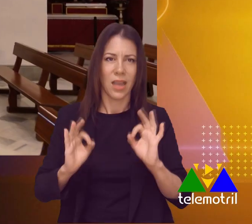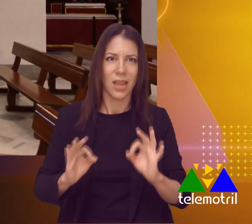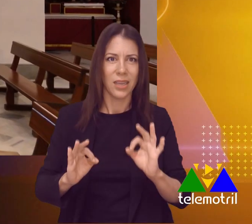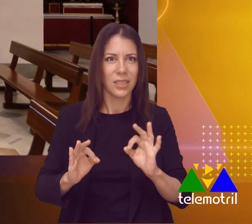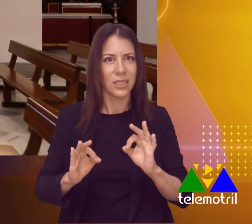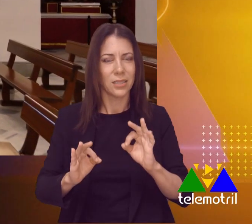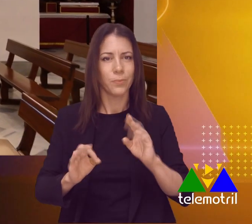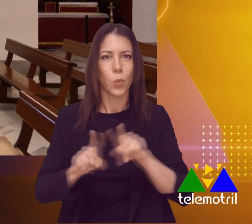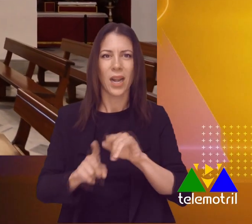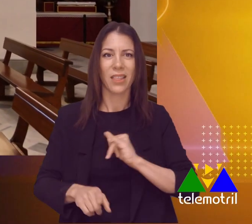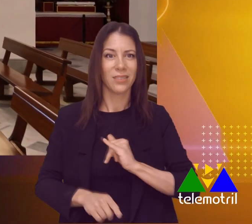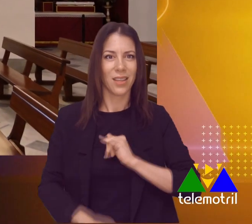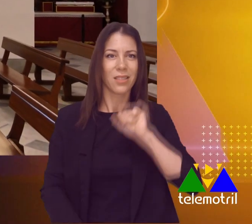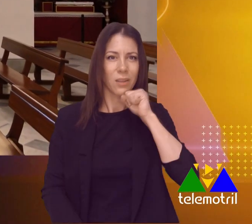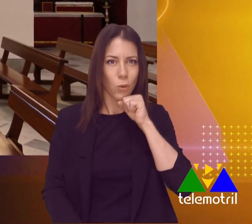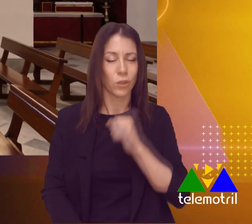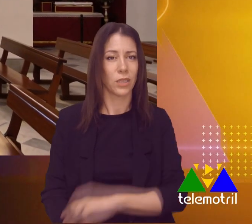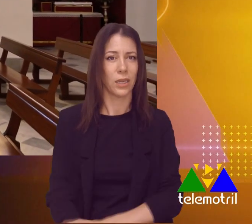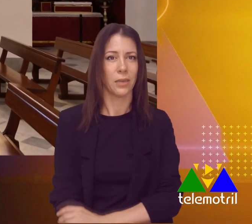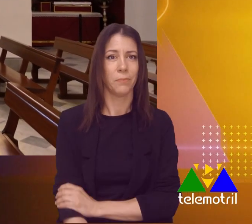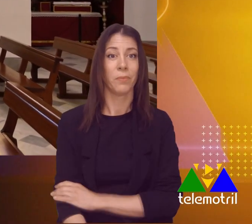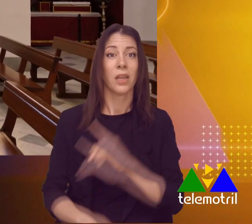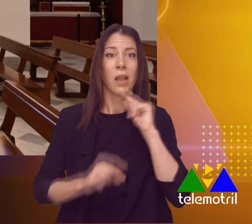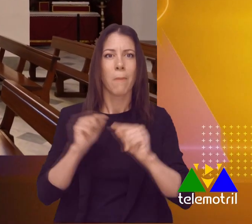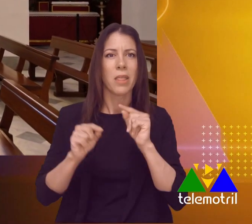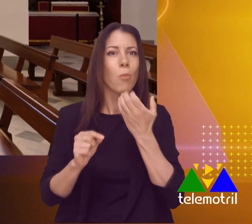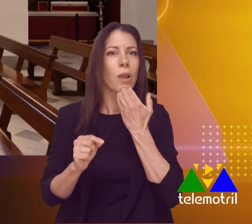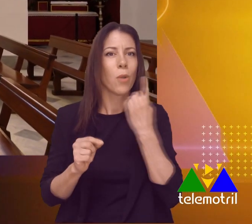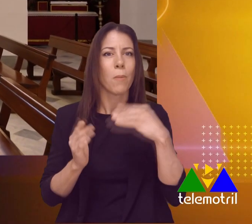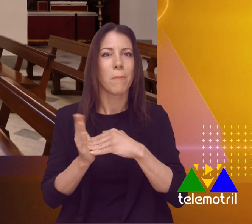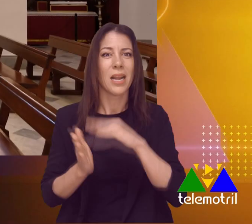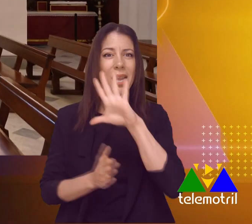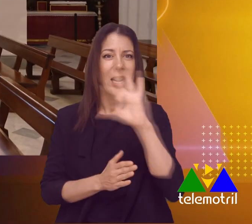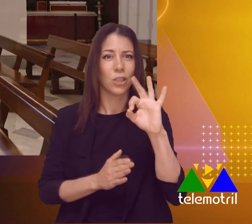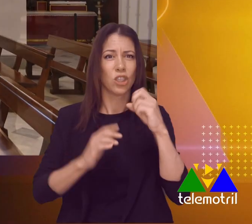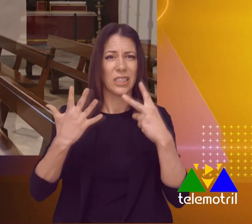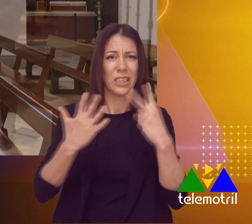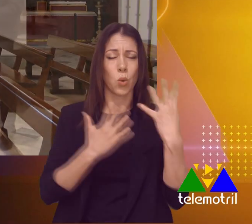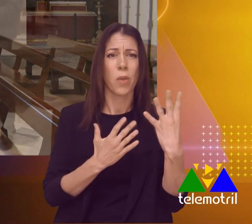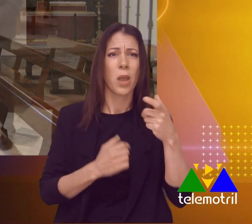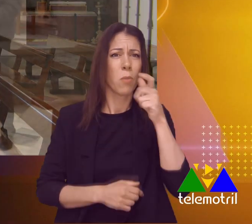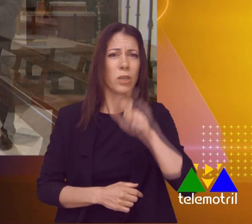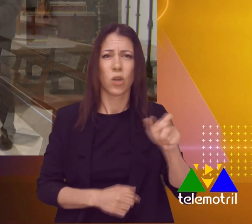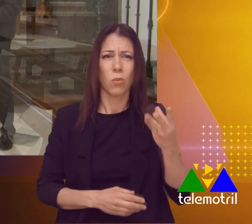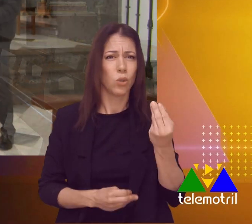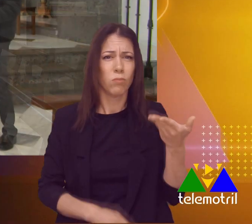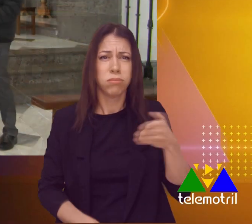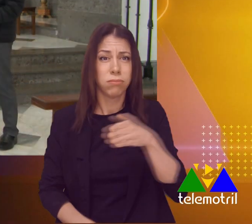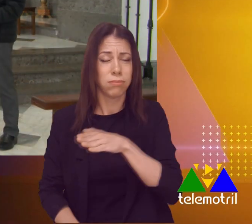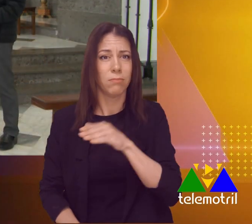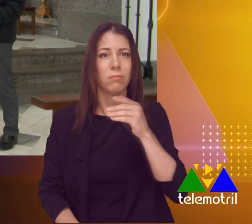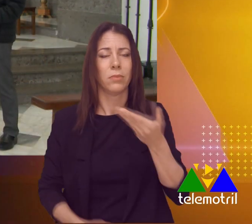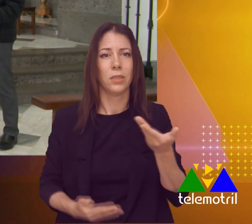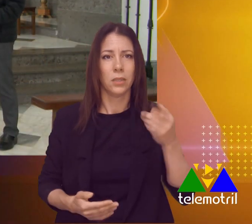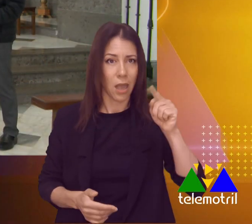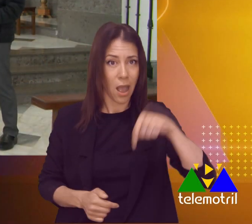del ser de Motril. Claro. La epidemia de 1579 que mató a tantos miles de motrileños y